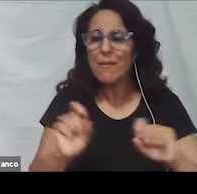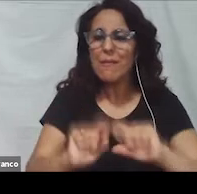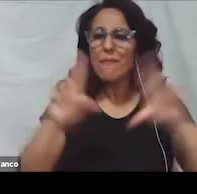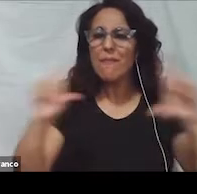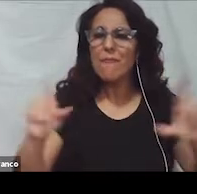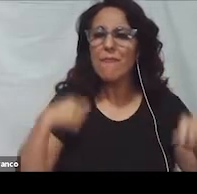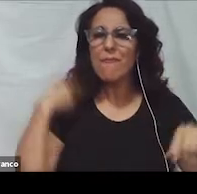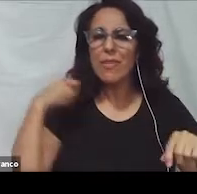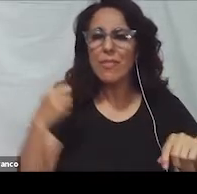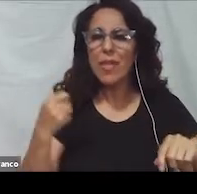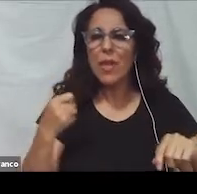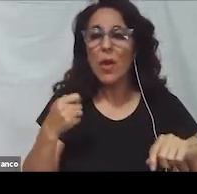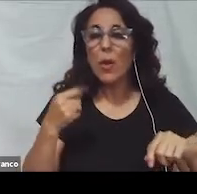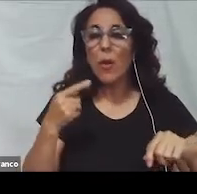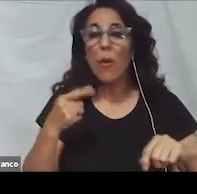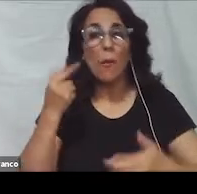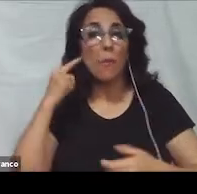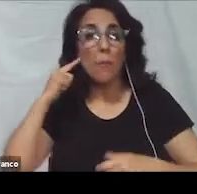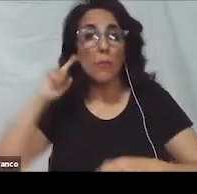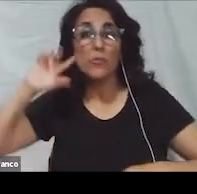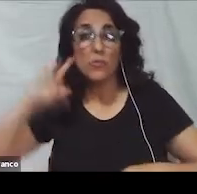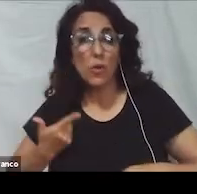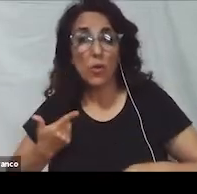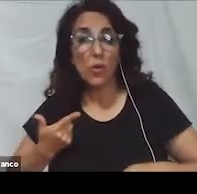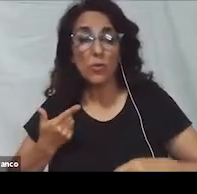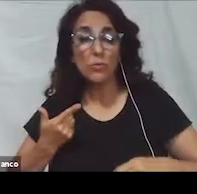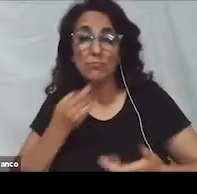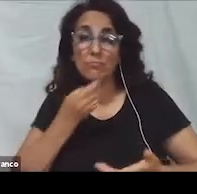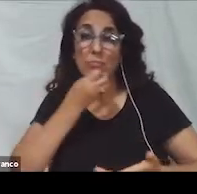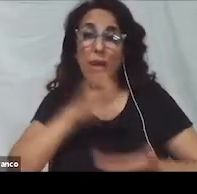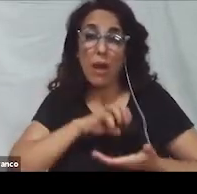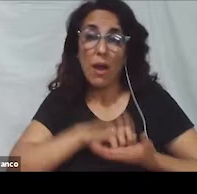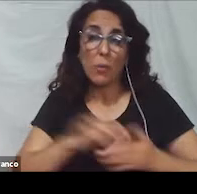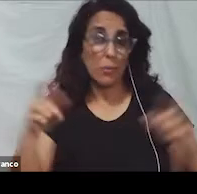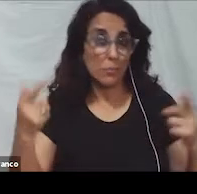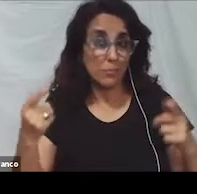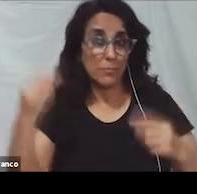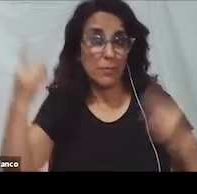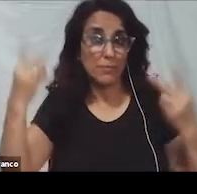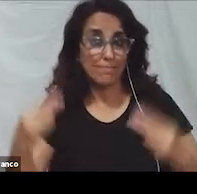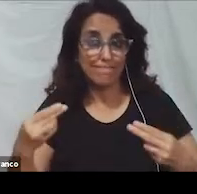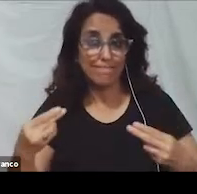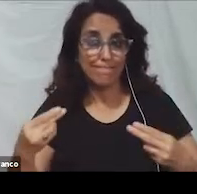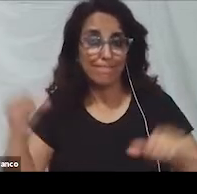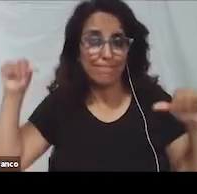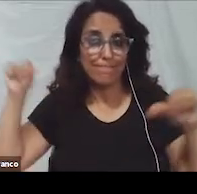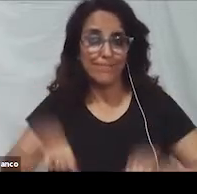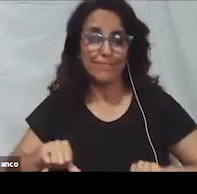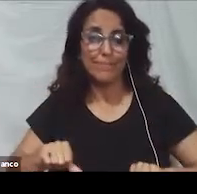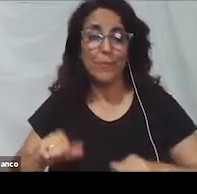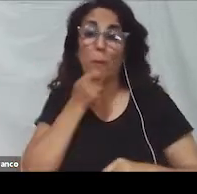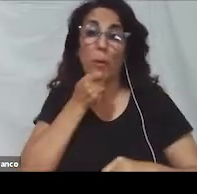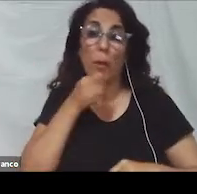un problema para una persona con discapacidad auditiva. Sin embargo, imagínense que ustedes están en la calle que hay